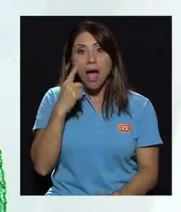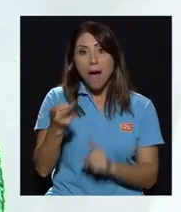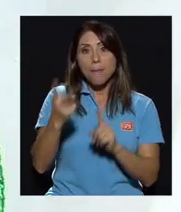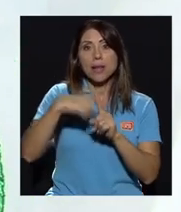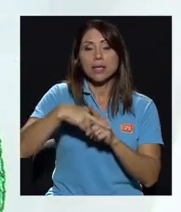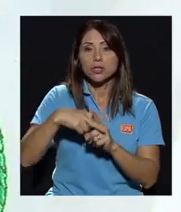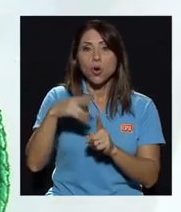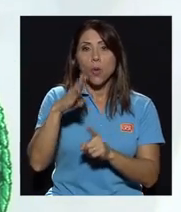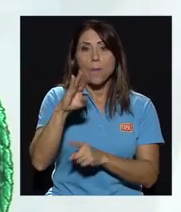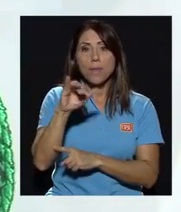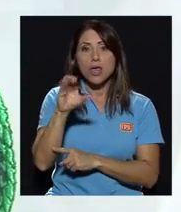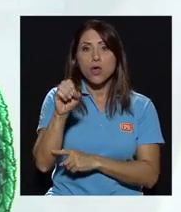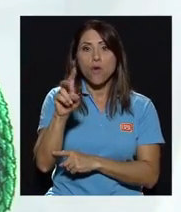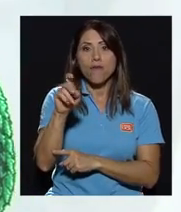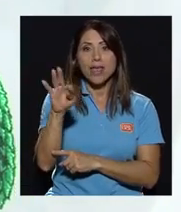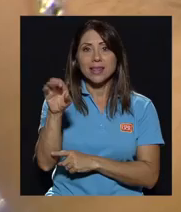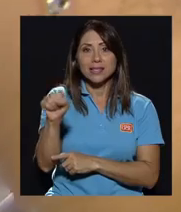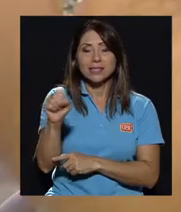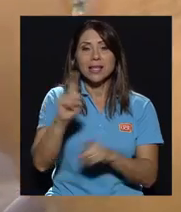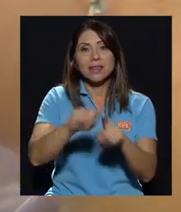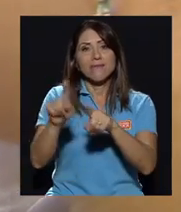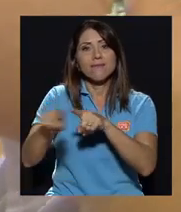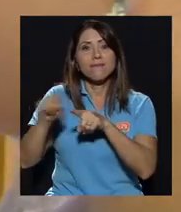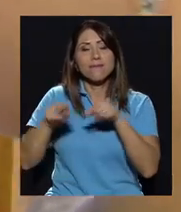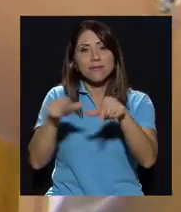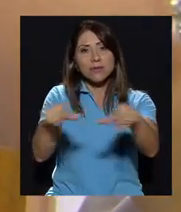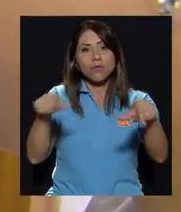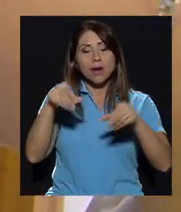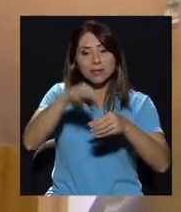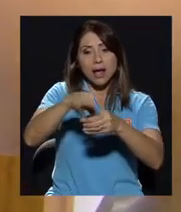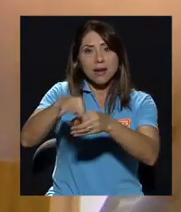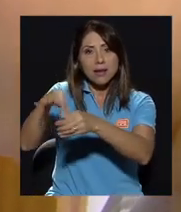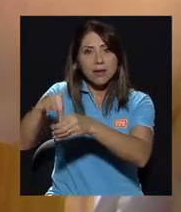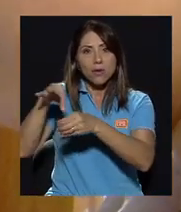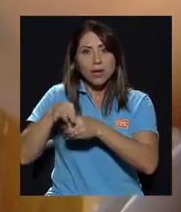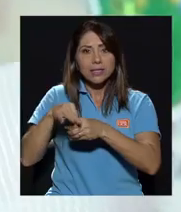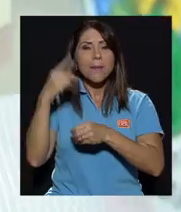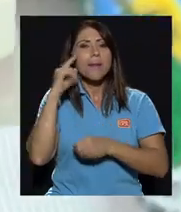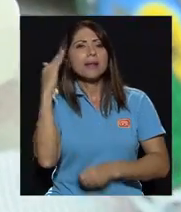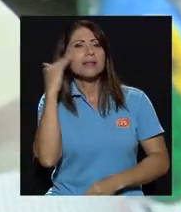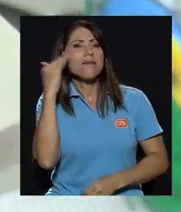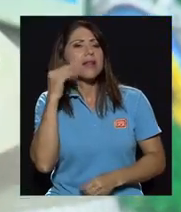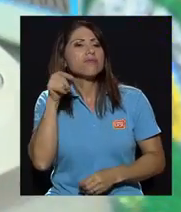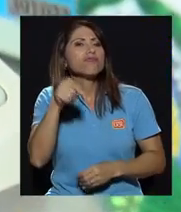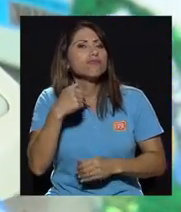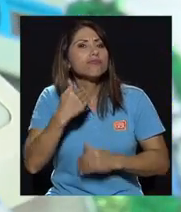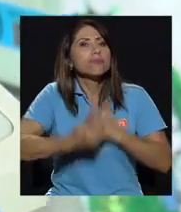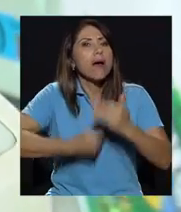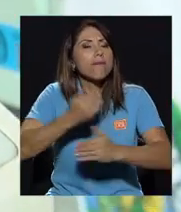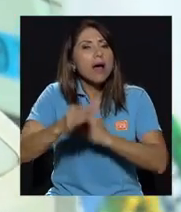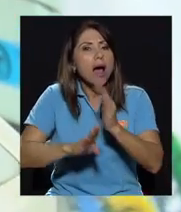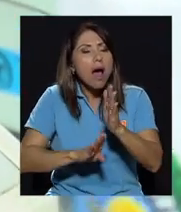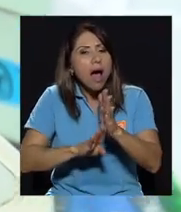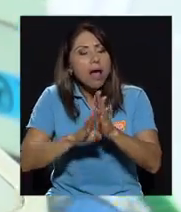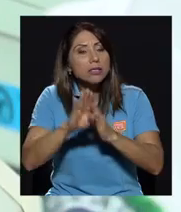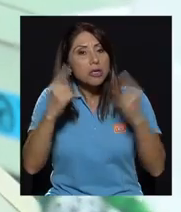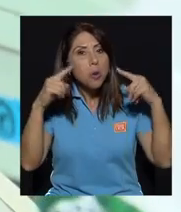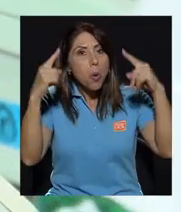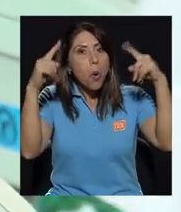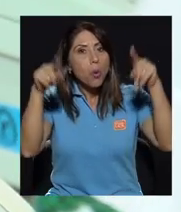de los bio betts en diferentes zonas agrícolas del país para así determinar los avances y alcances que se van generando en el